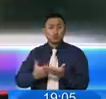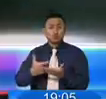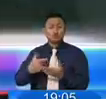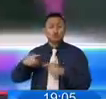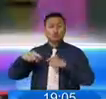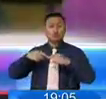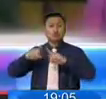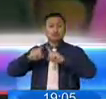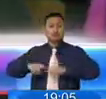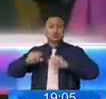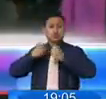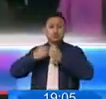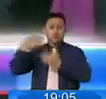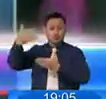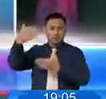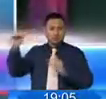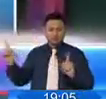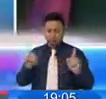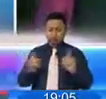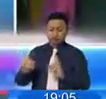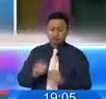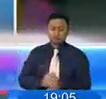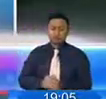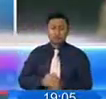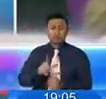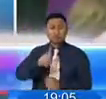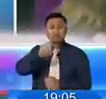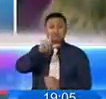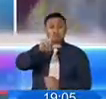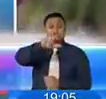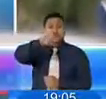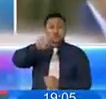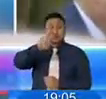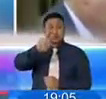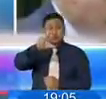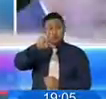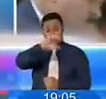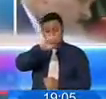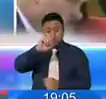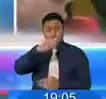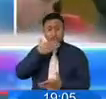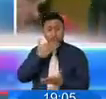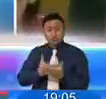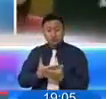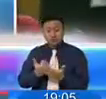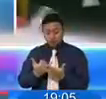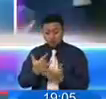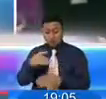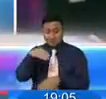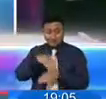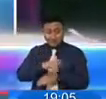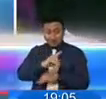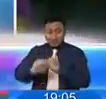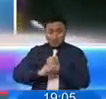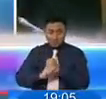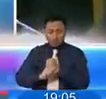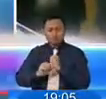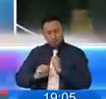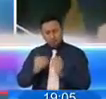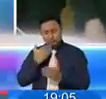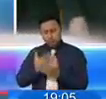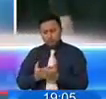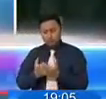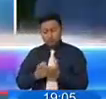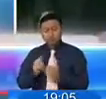de las diferentes bancadas. Al finalizar, Trujillo agradeció el apoyo que la legislatura le brindó esta tarde y también junto con